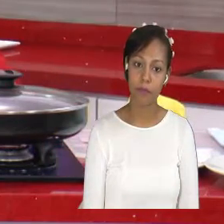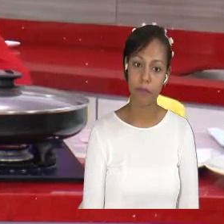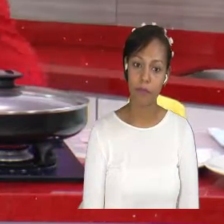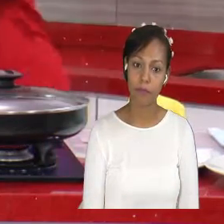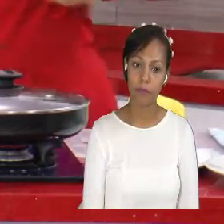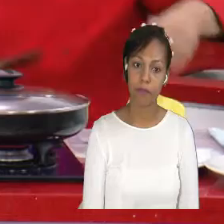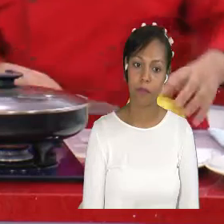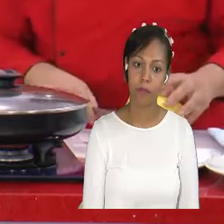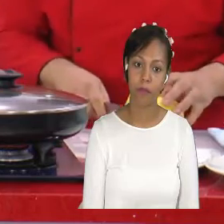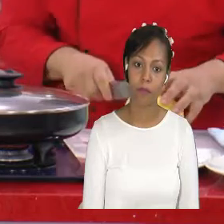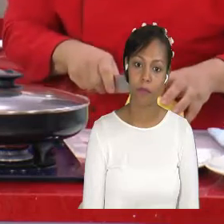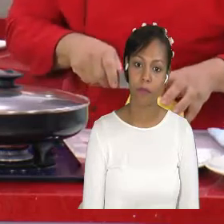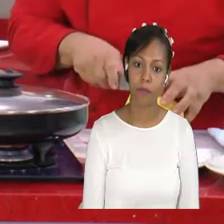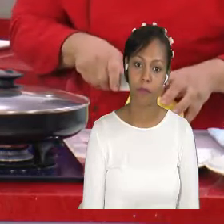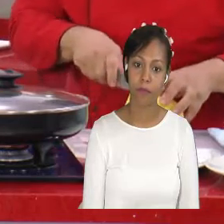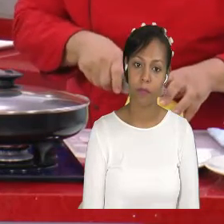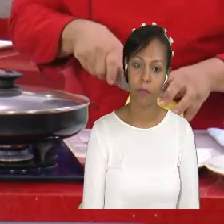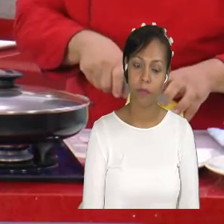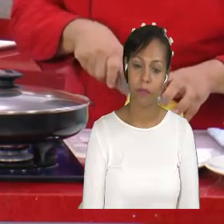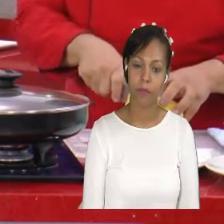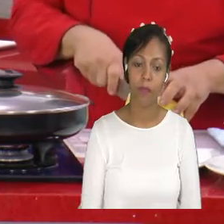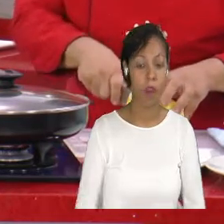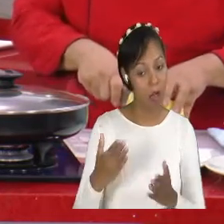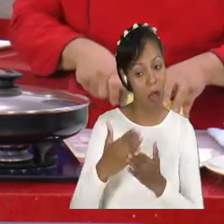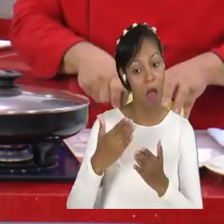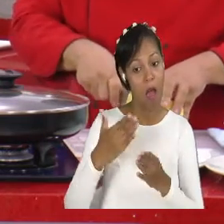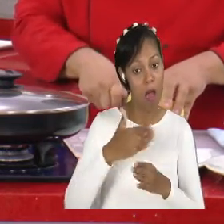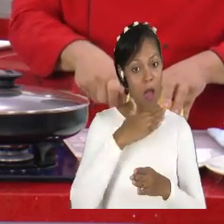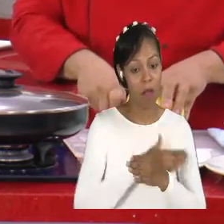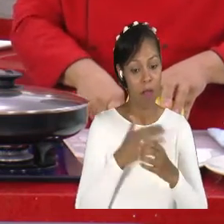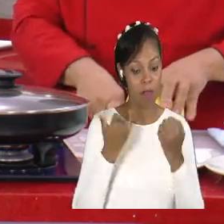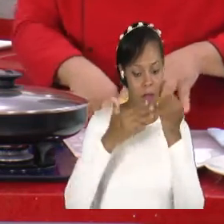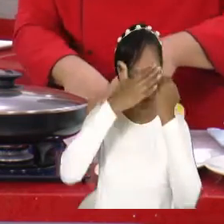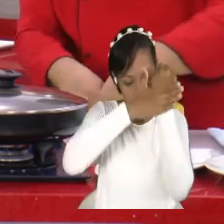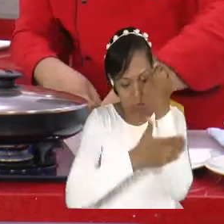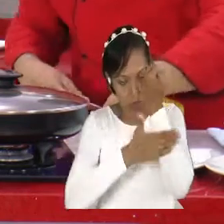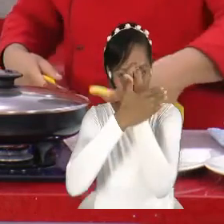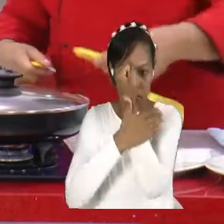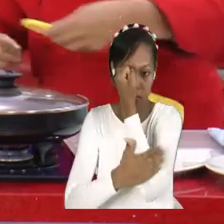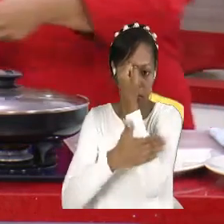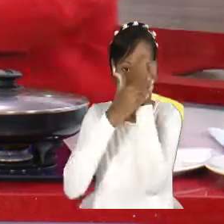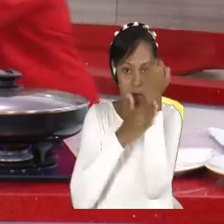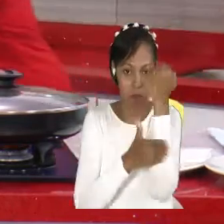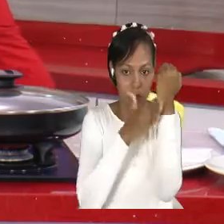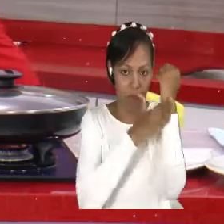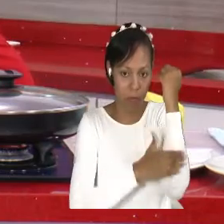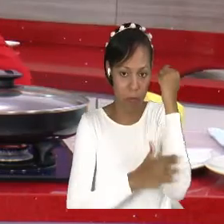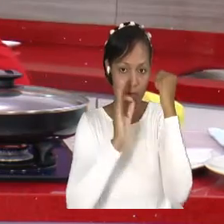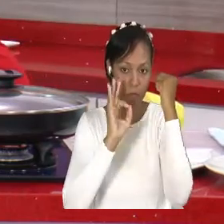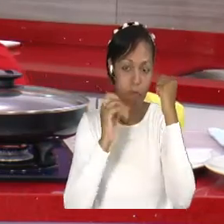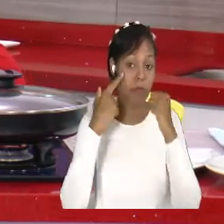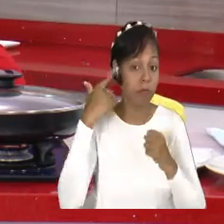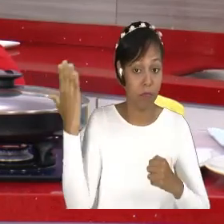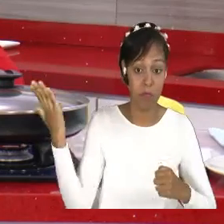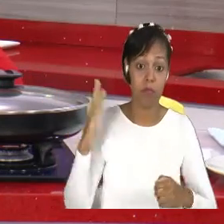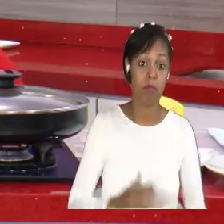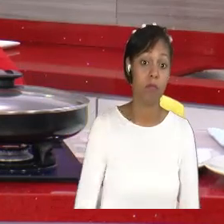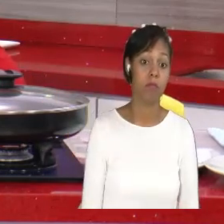nuestra piña previamente pelada. Sí, claro. Ya le hemos quitado toda su conchita, su cascarita. Los televidentes saben que de